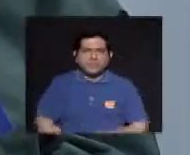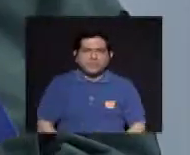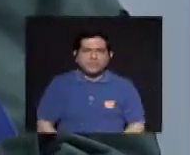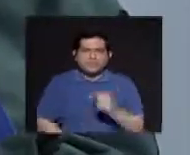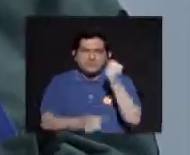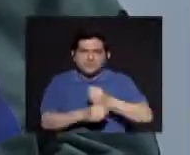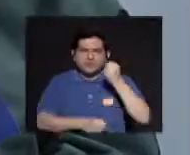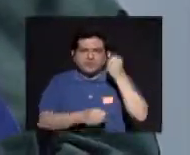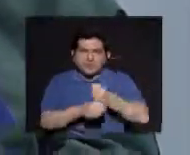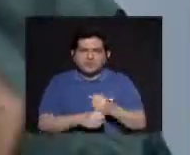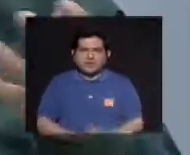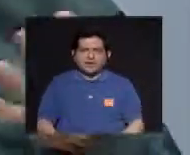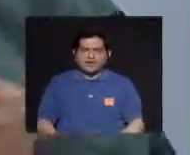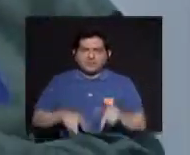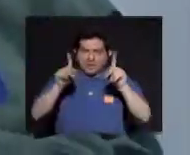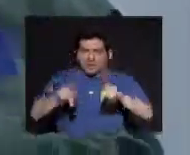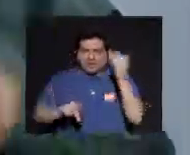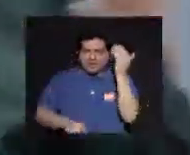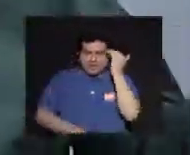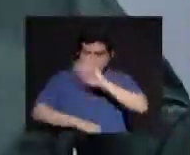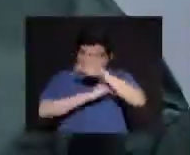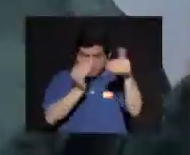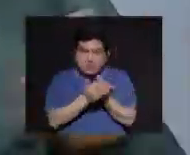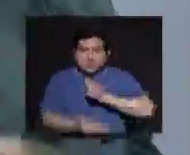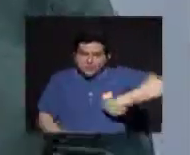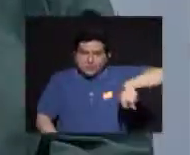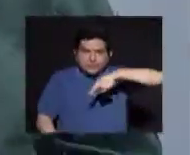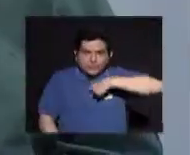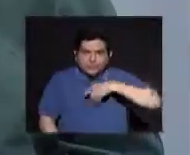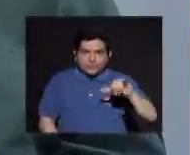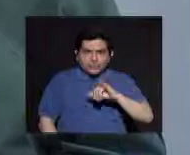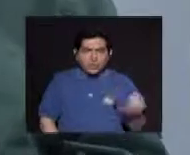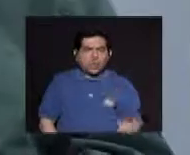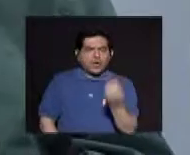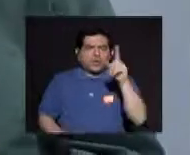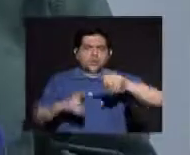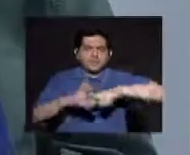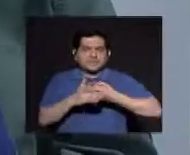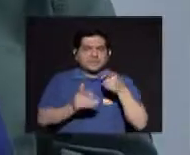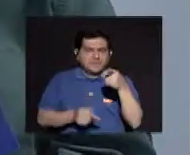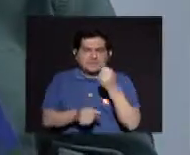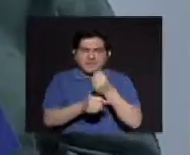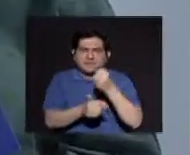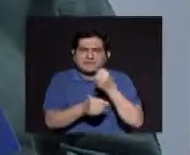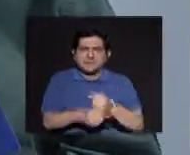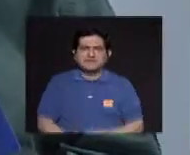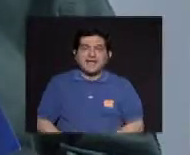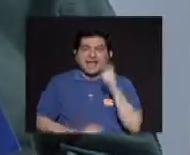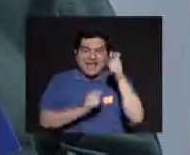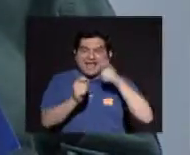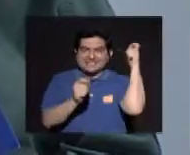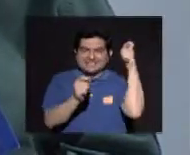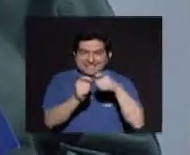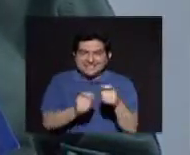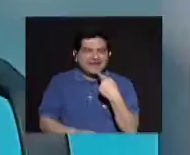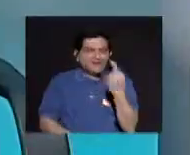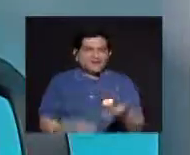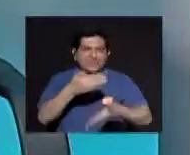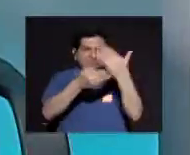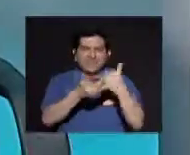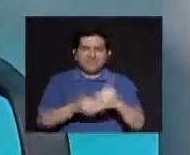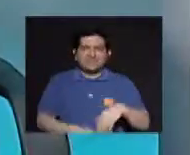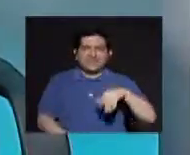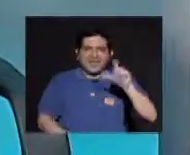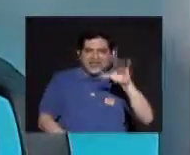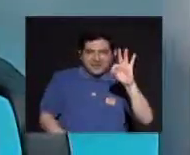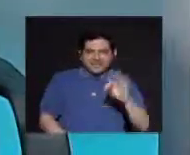¿cómo se trabaja para la ilustración de todos nosotros y de los jóvenes que empiezan en esto? Es precisamente lo que